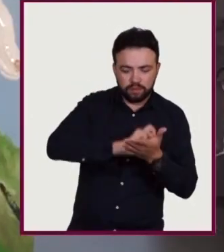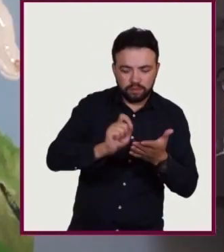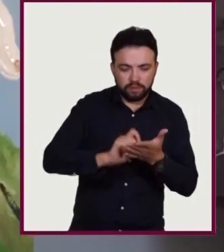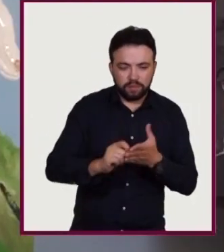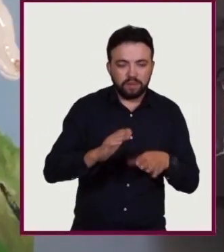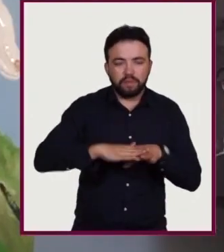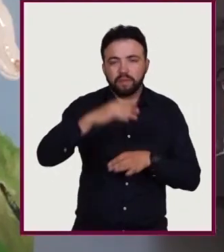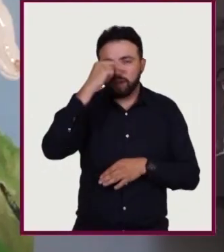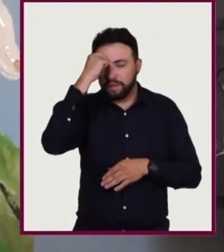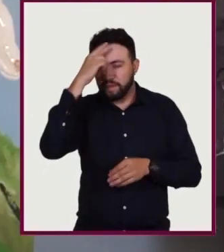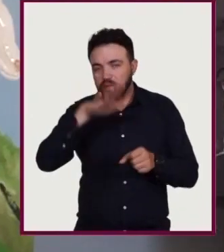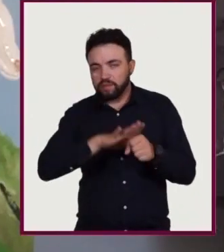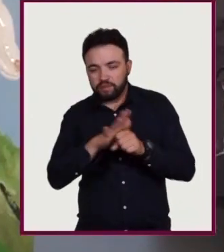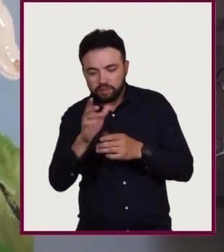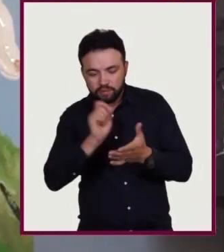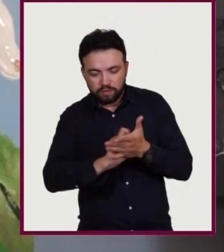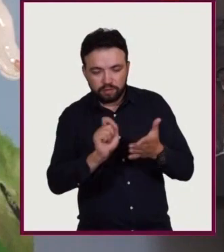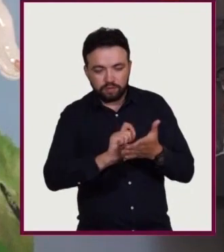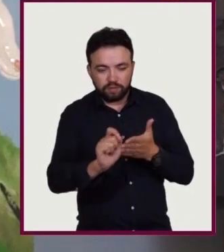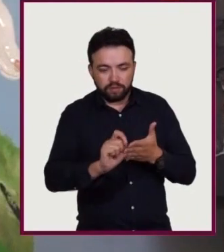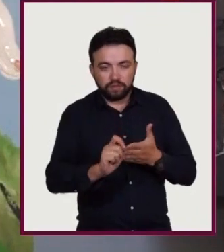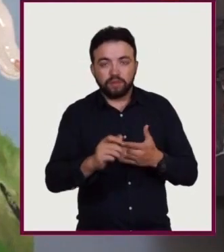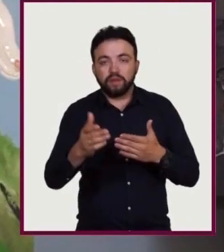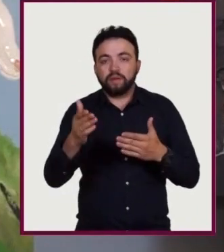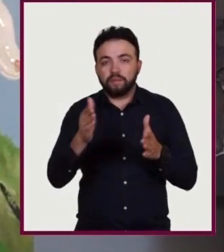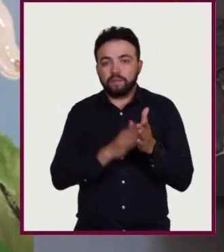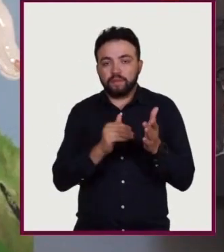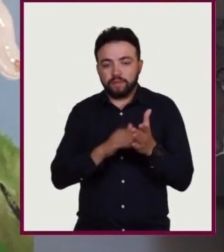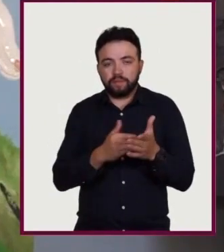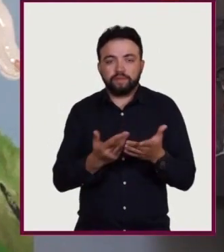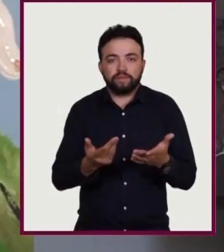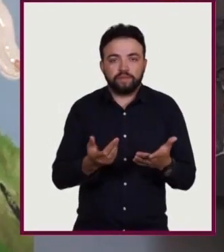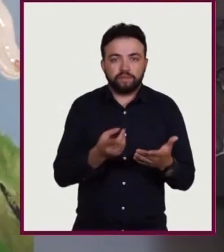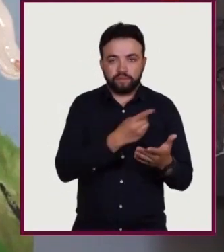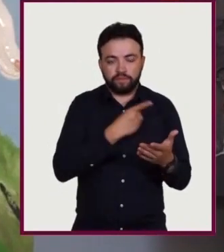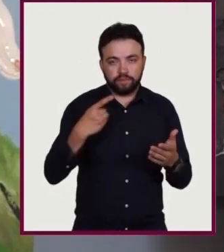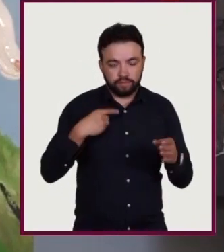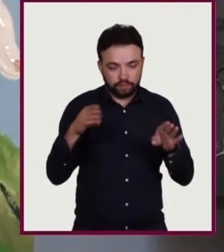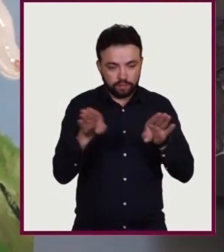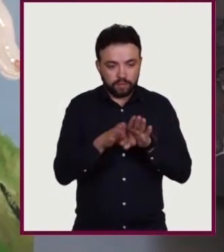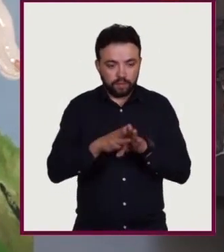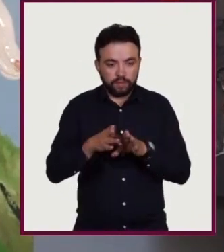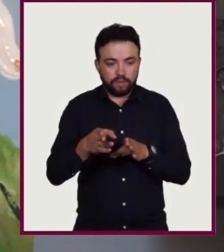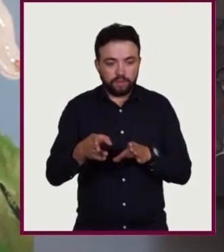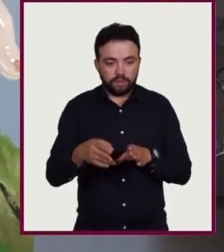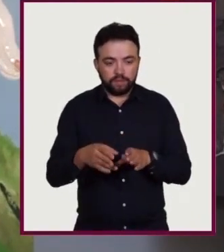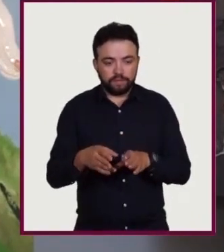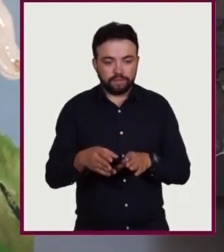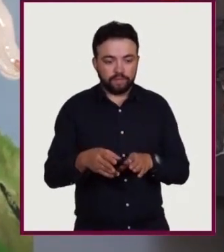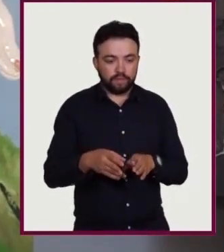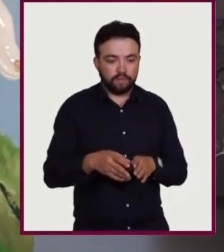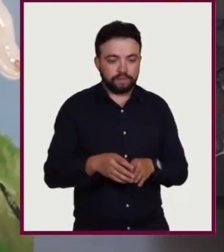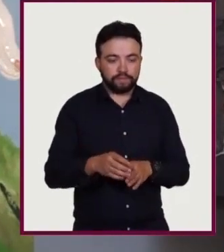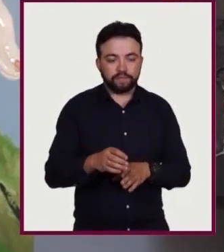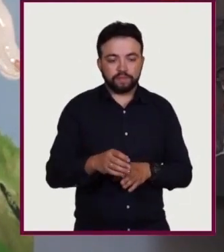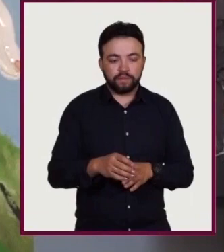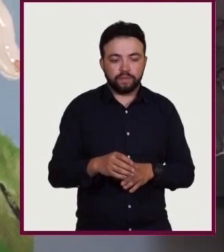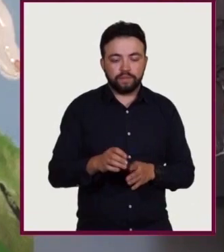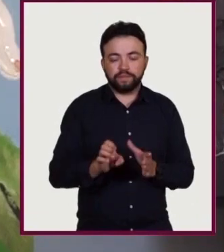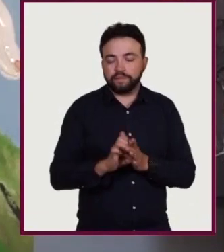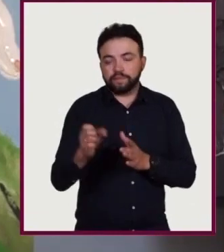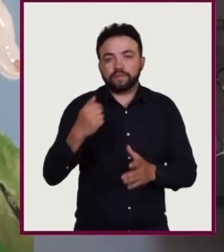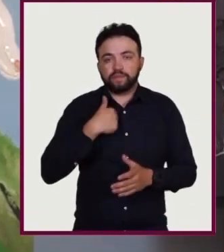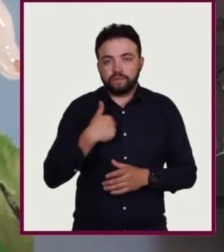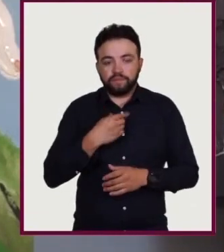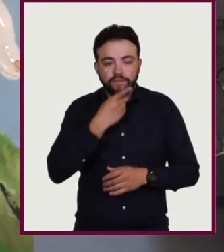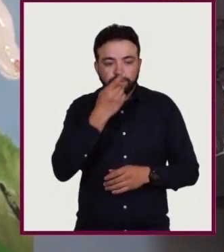forma más fácil de realizar un meme sobre papel sería, o la que yo he descifrado, por así decir, o la